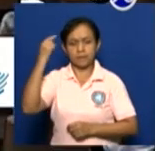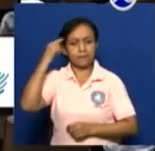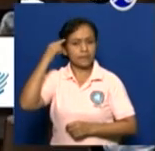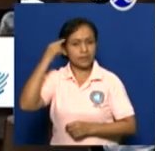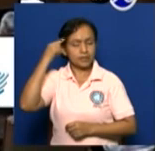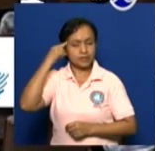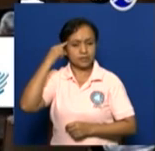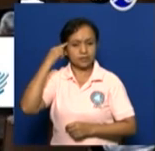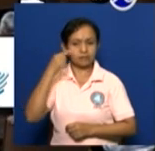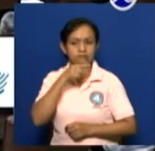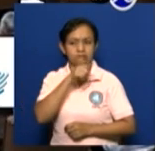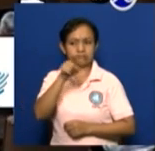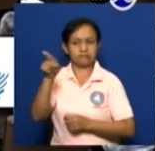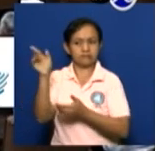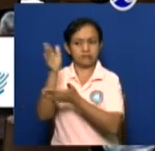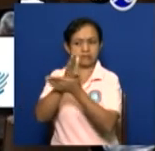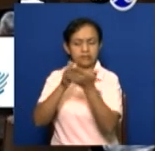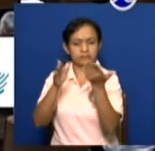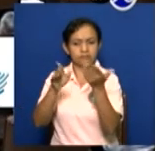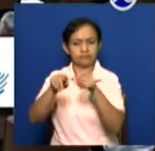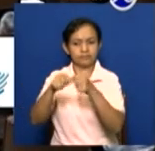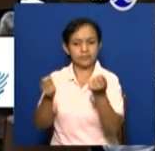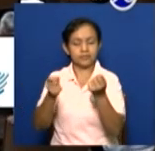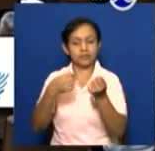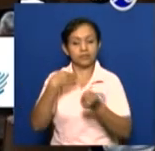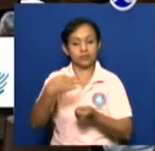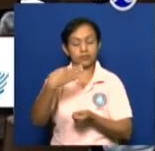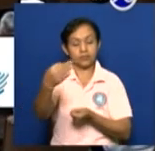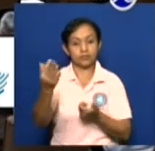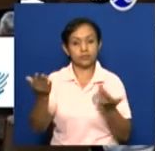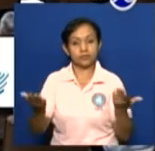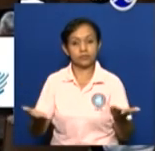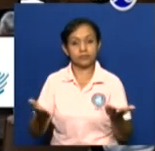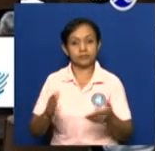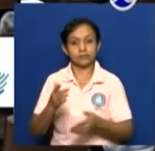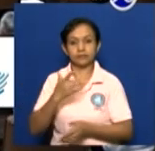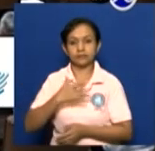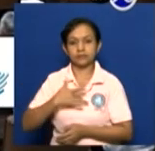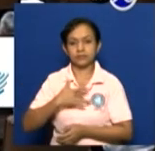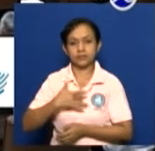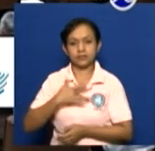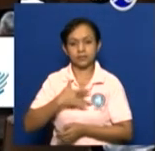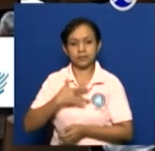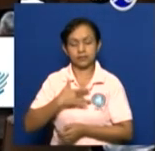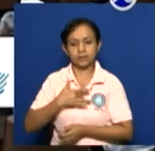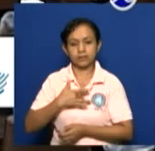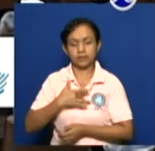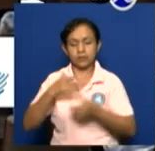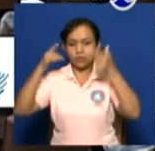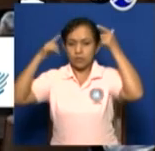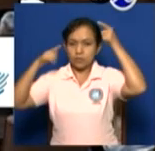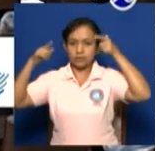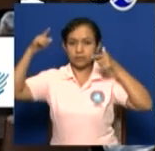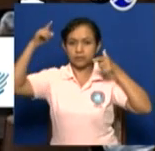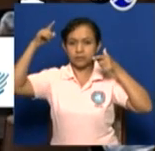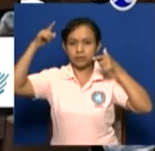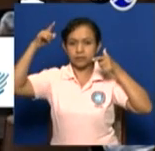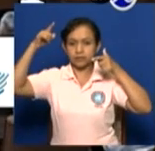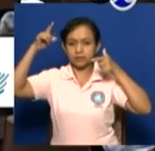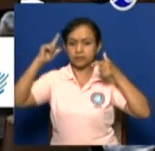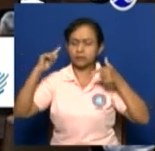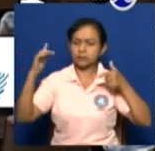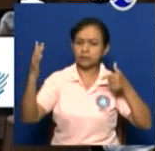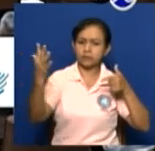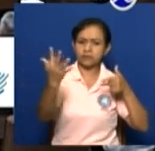mentalidades facciosas quebrantan el porvenir. Necesitamos un Sandino de